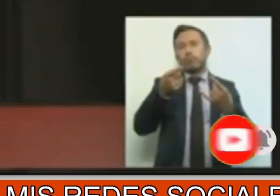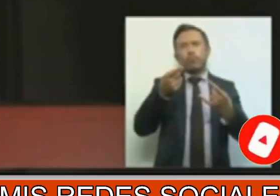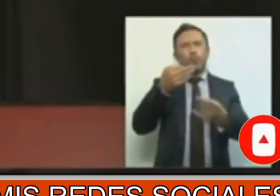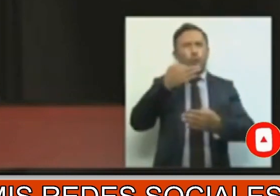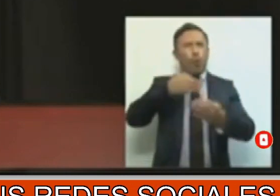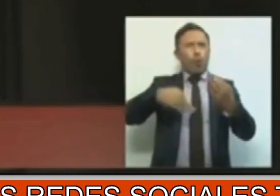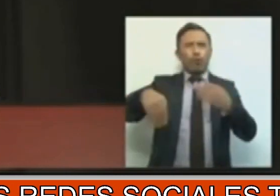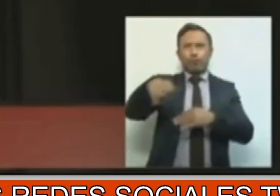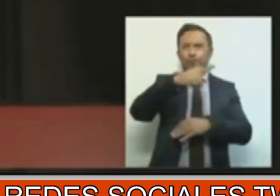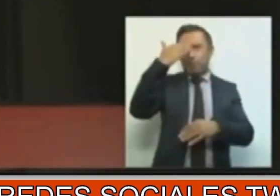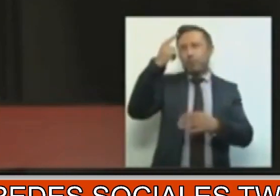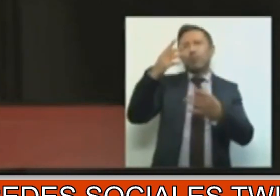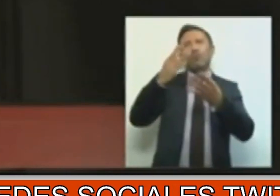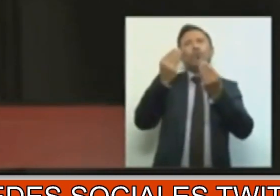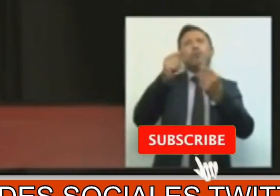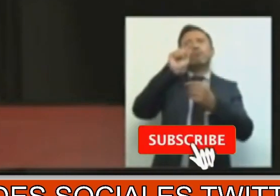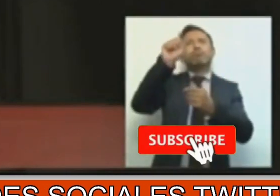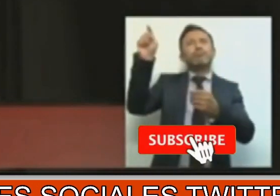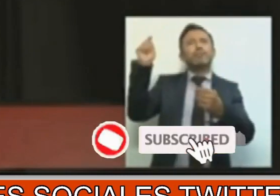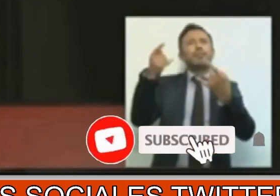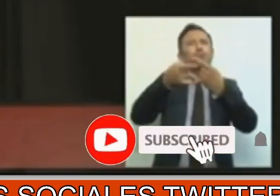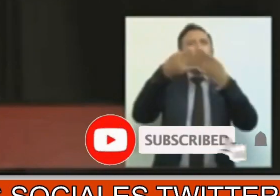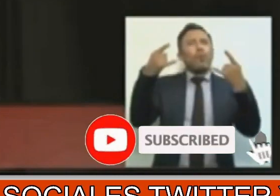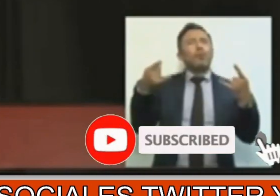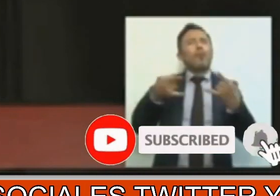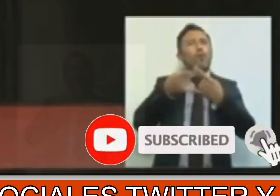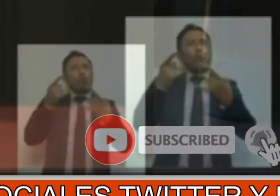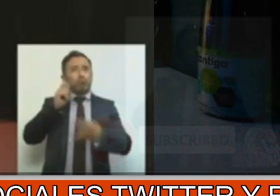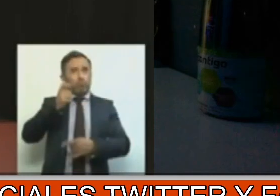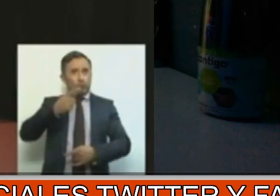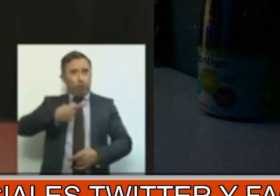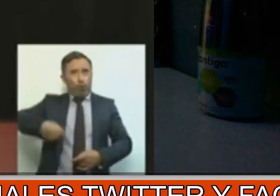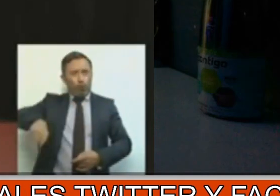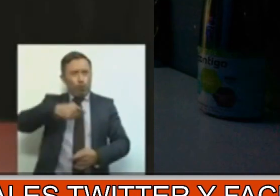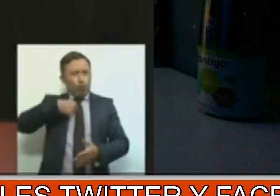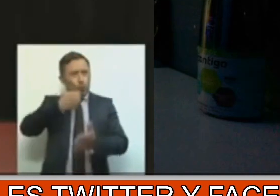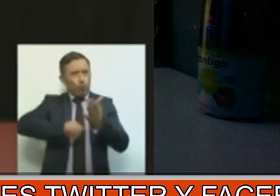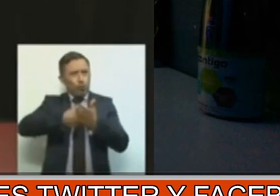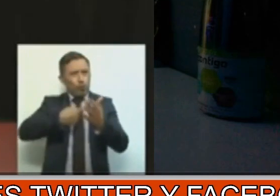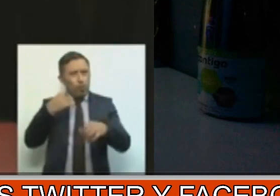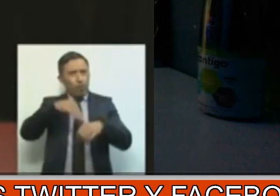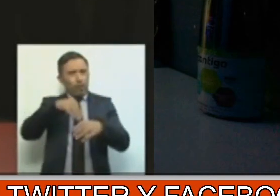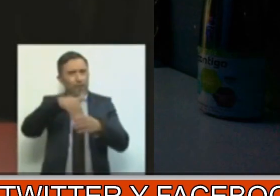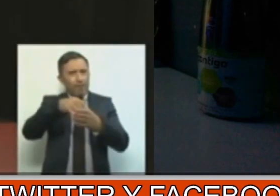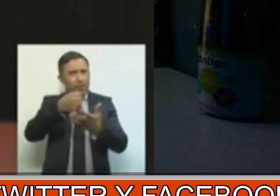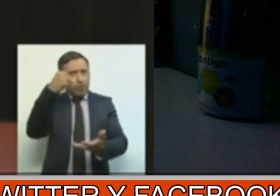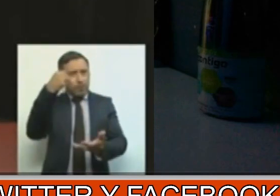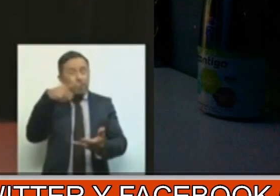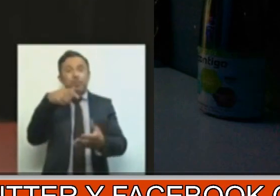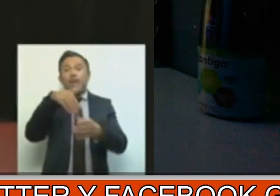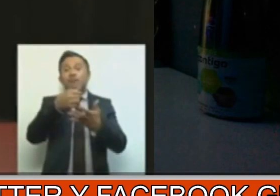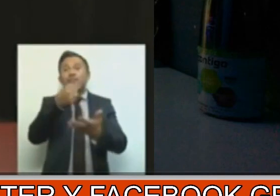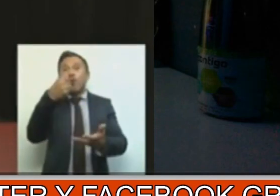historias. Y nosotros fuimos los que luchamos por los fideicomisos. El fideicomiso del cine nosotros lo